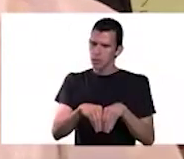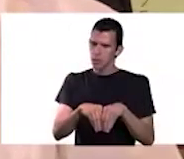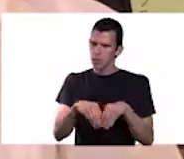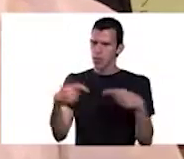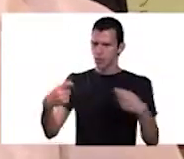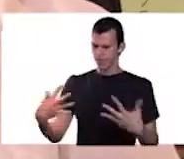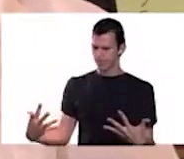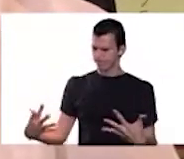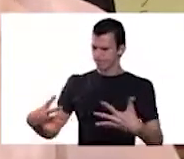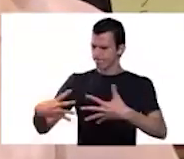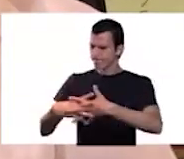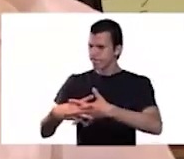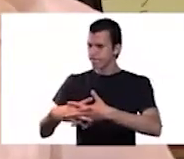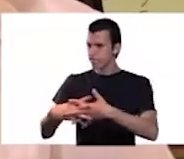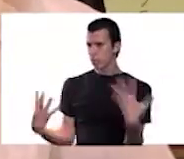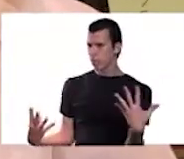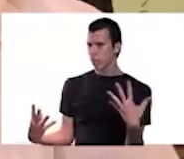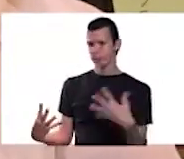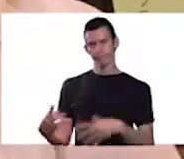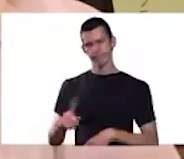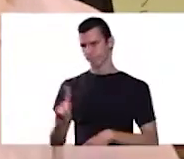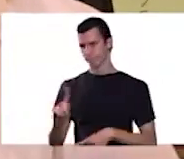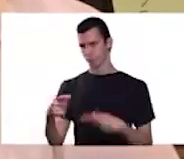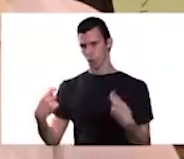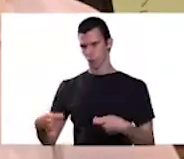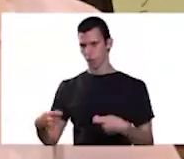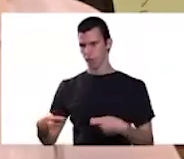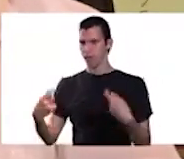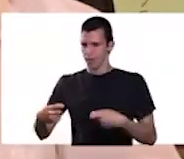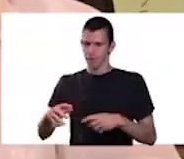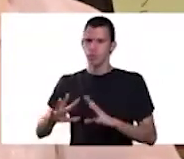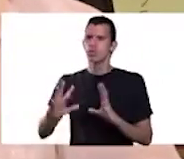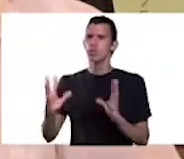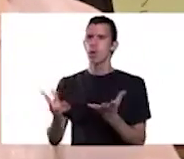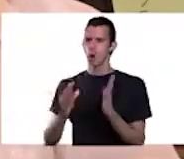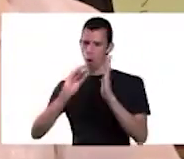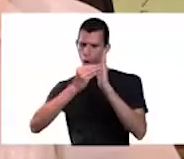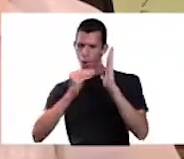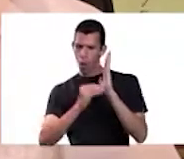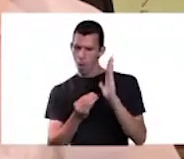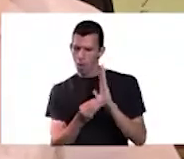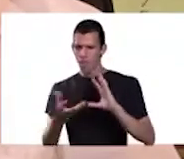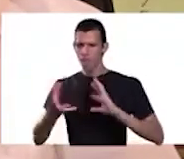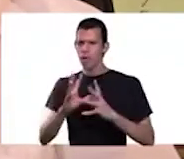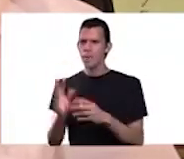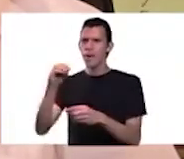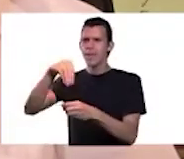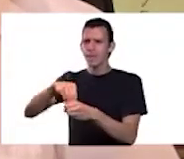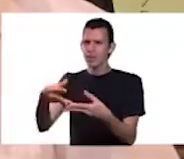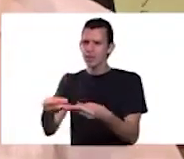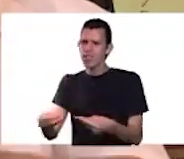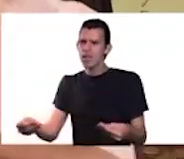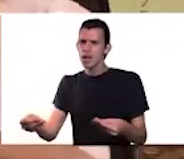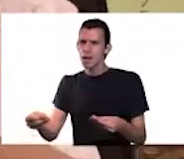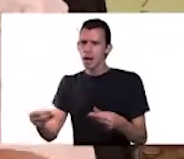una integración. ¿Integración de qué? De todos los componentes. Si hablamos